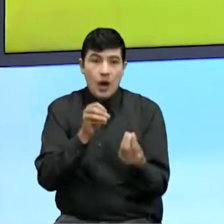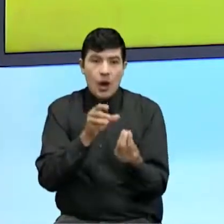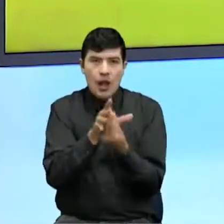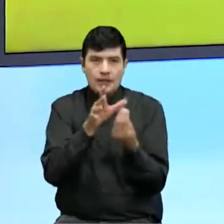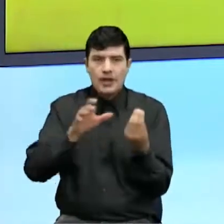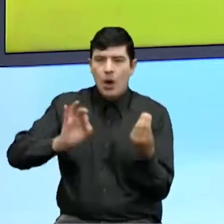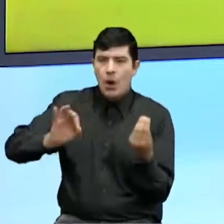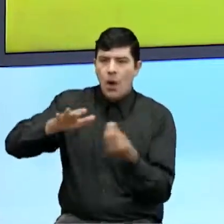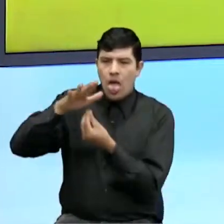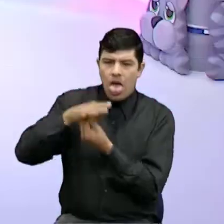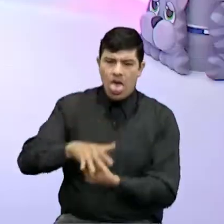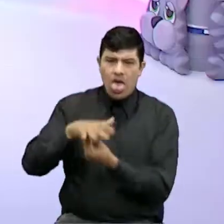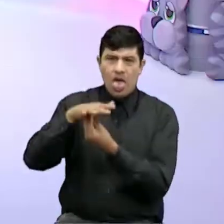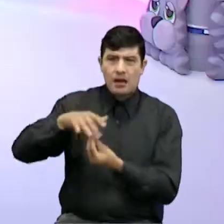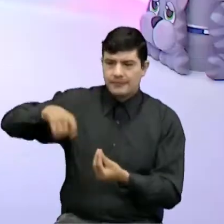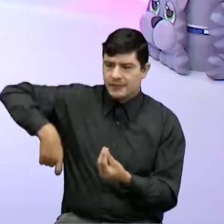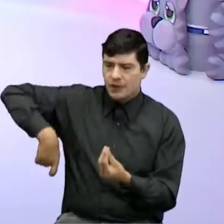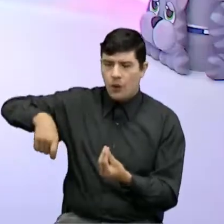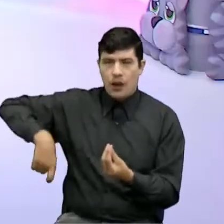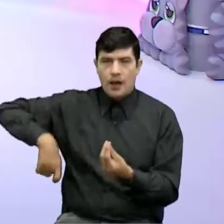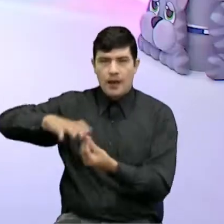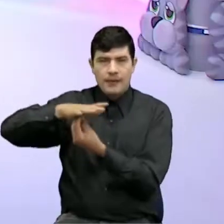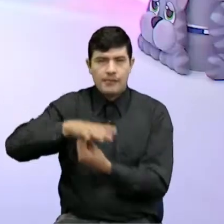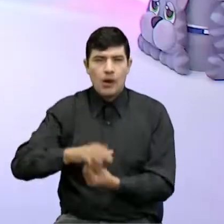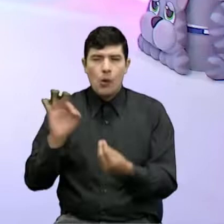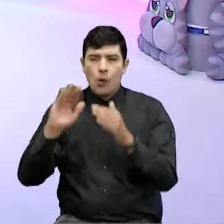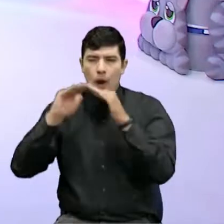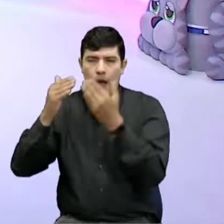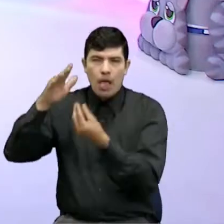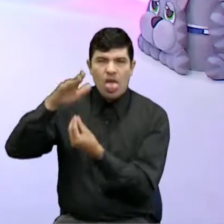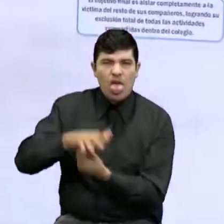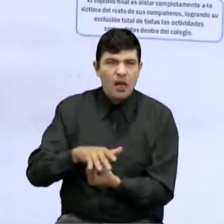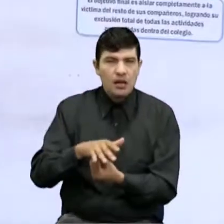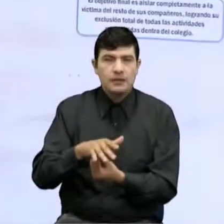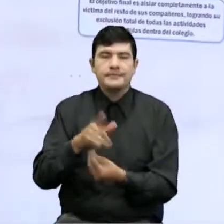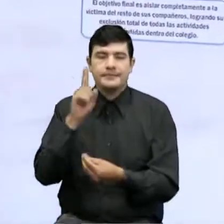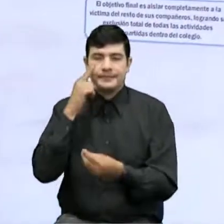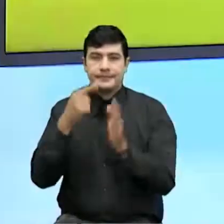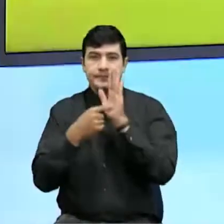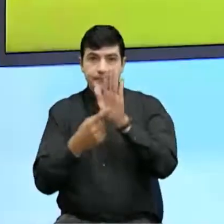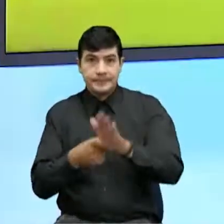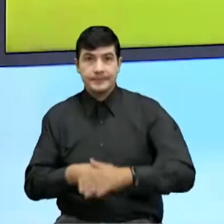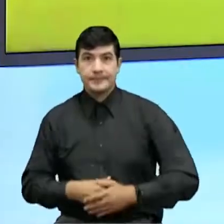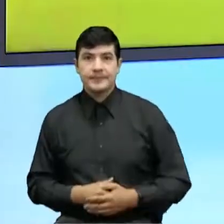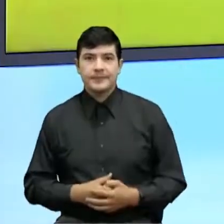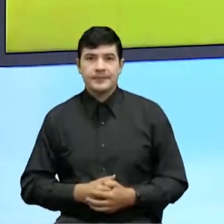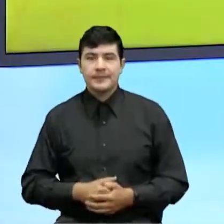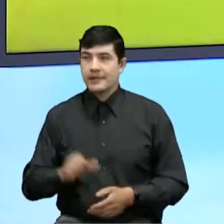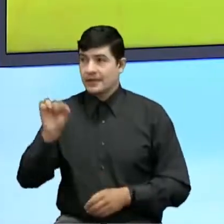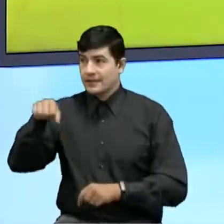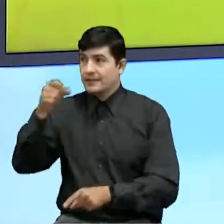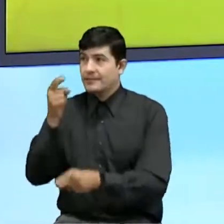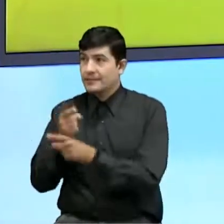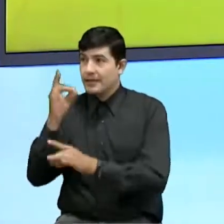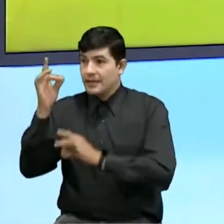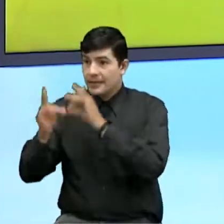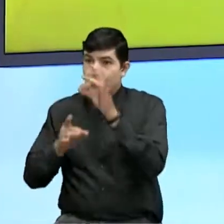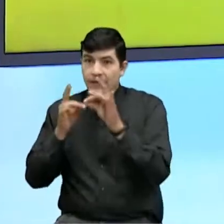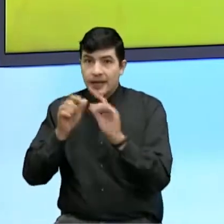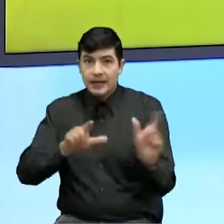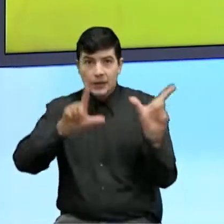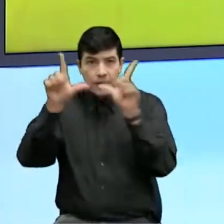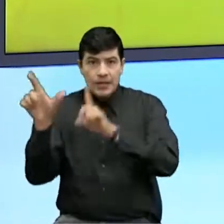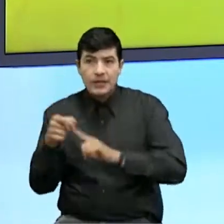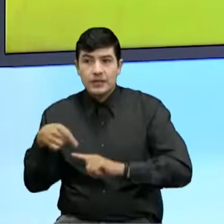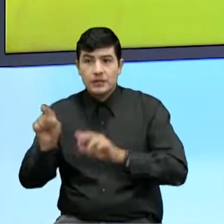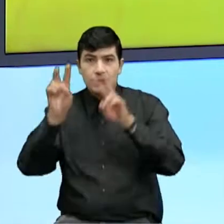escolar, ¿cierto? ¿Qué es el acoso escolar? Que es nuestro tema de, con los niños de tercero a preescolar. Listo, perfecto. Perfecto, ese es nuestro tema, entonces